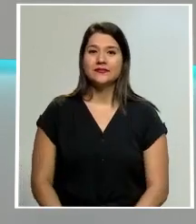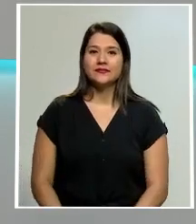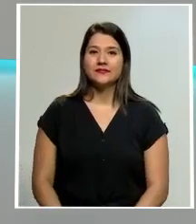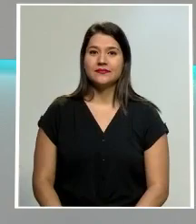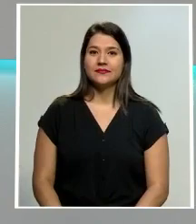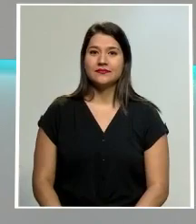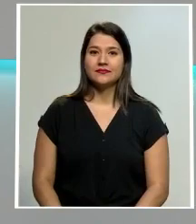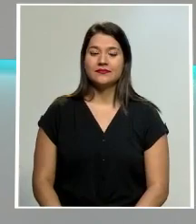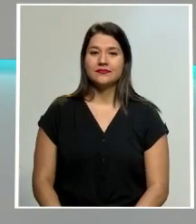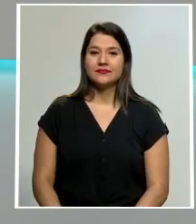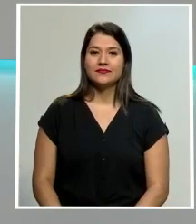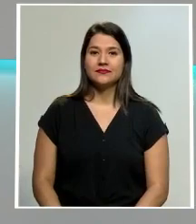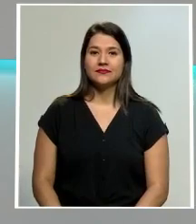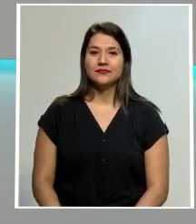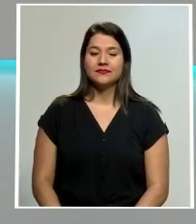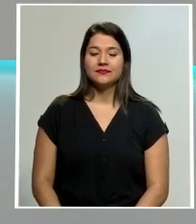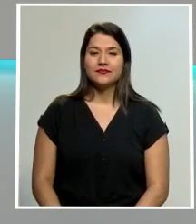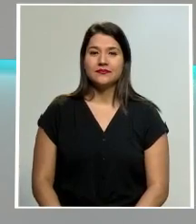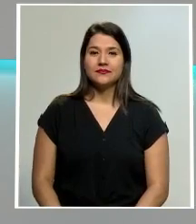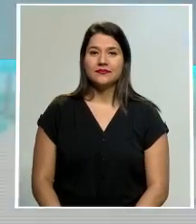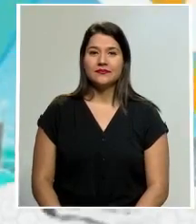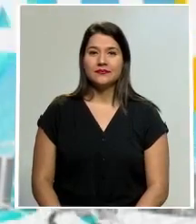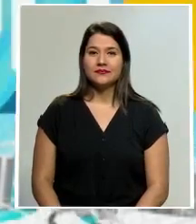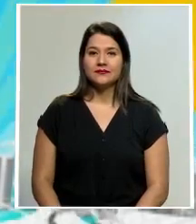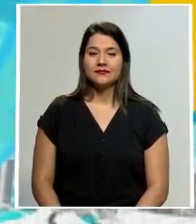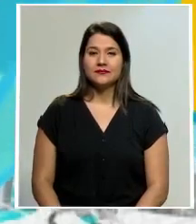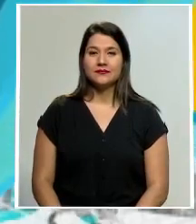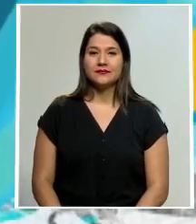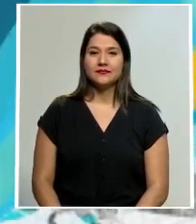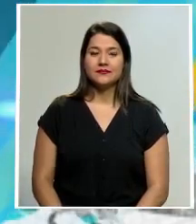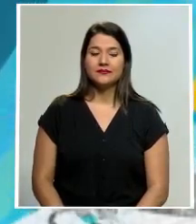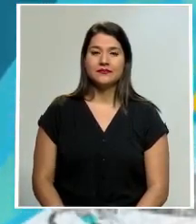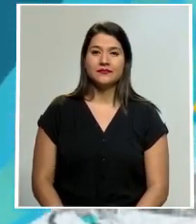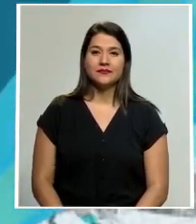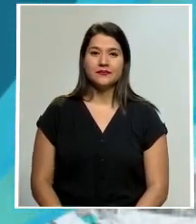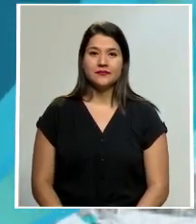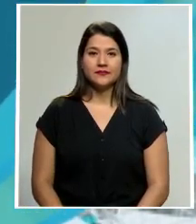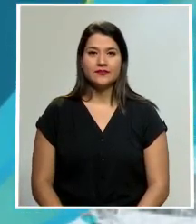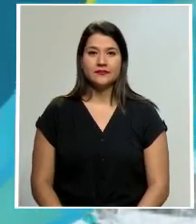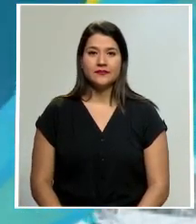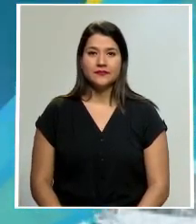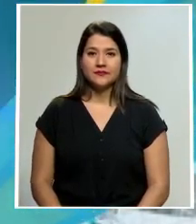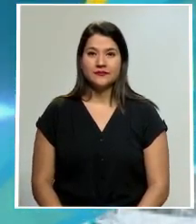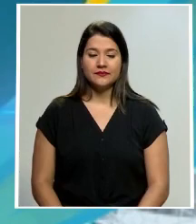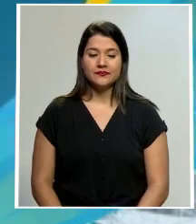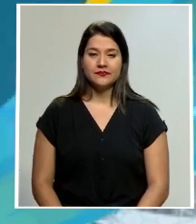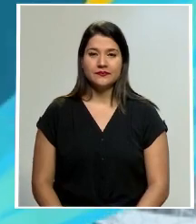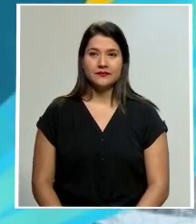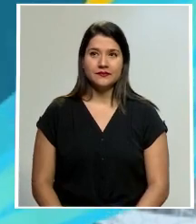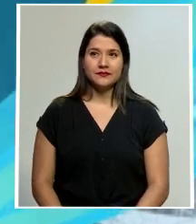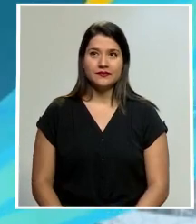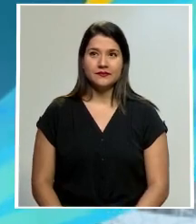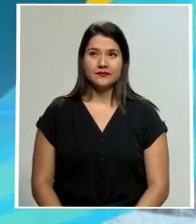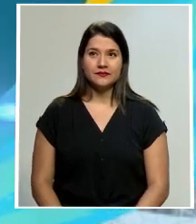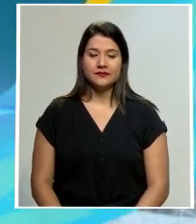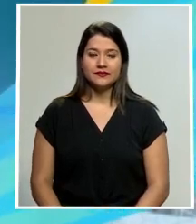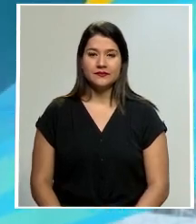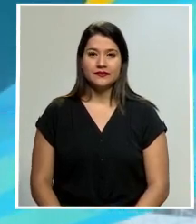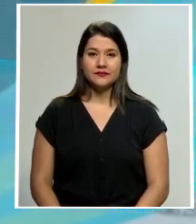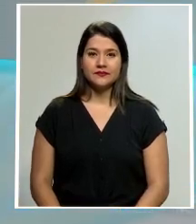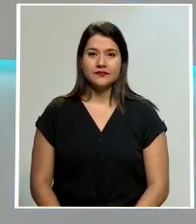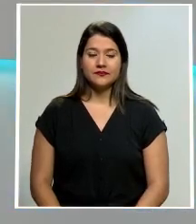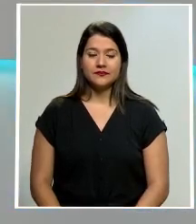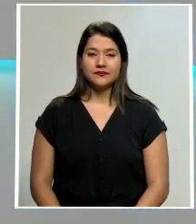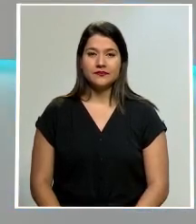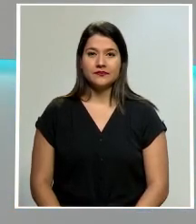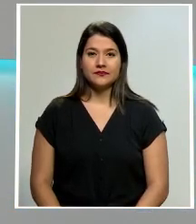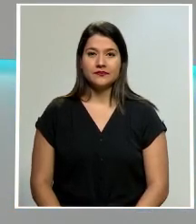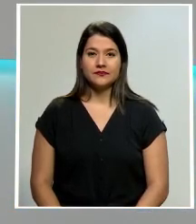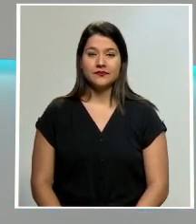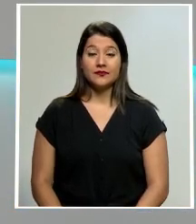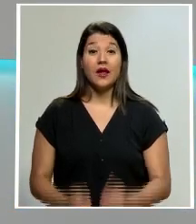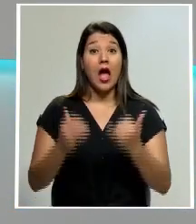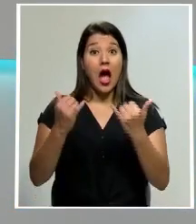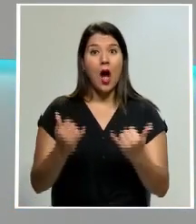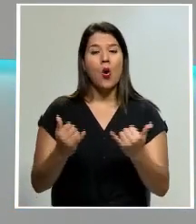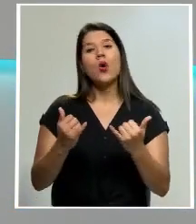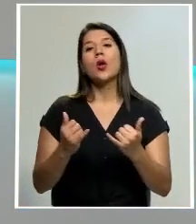a